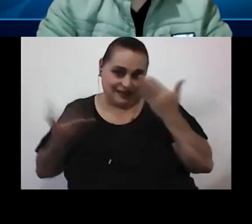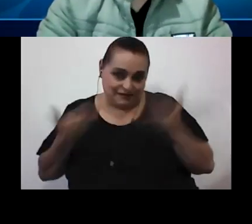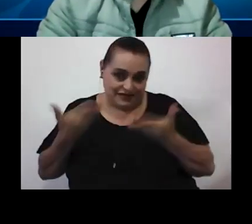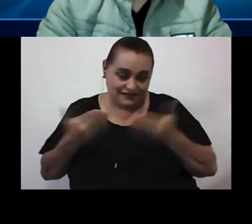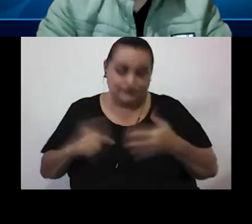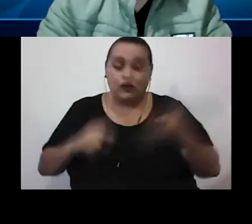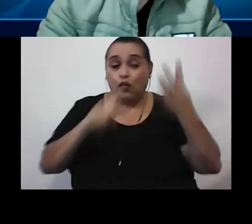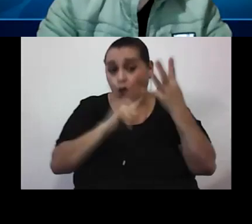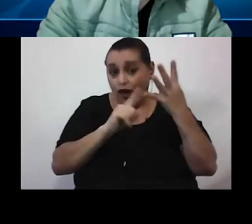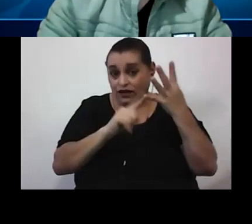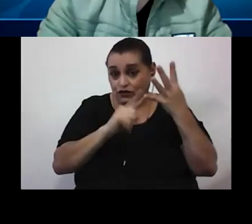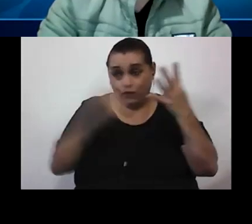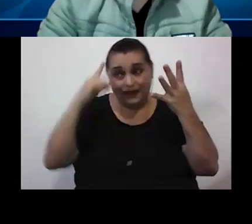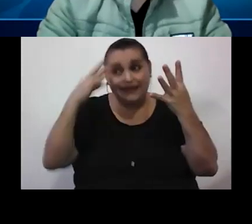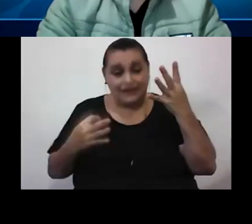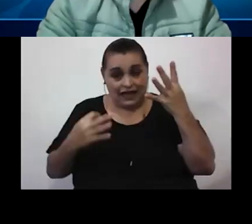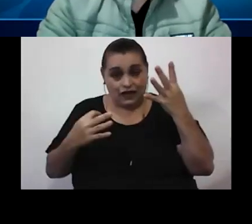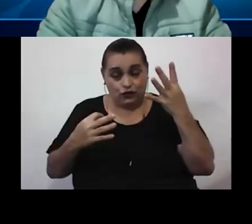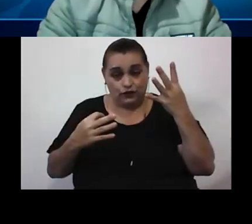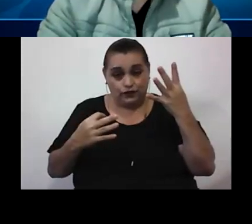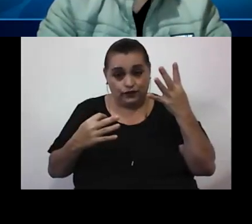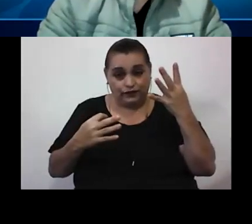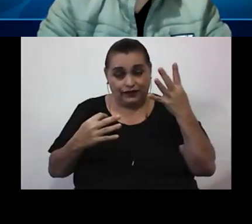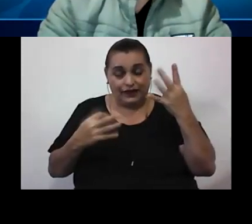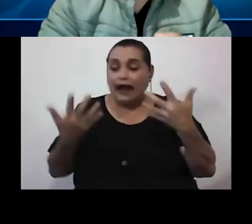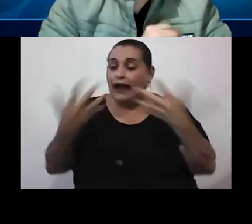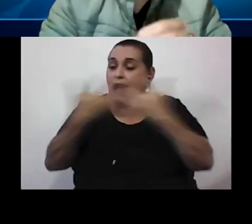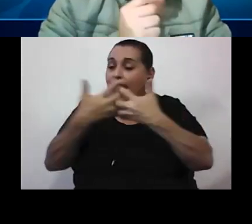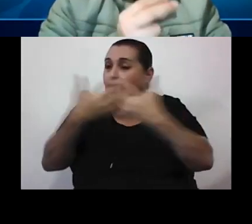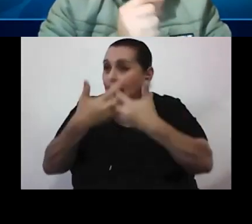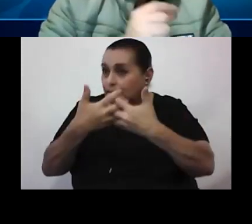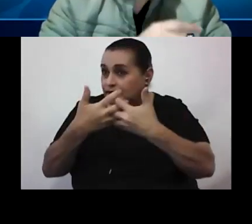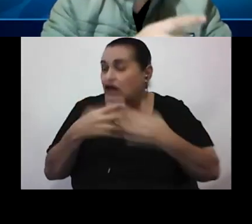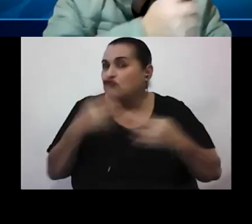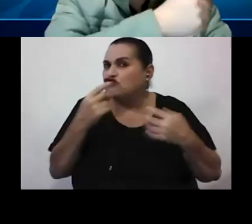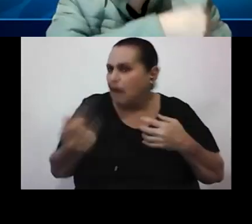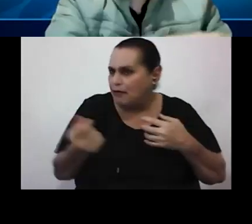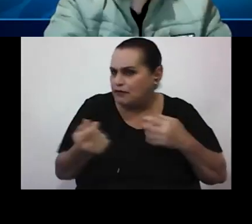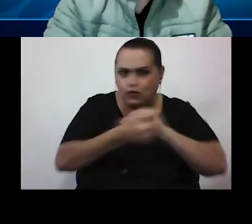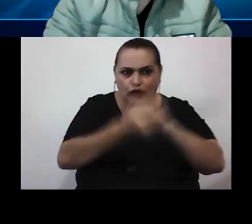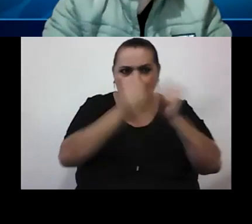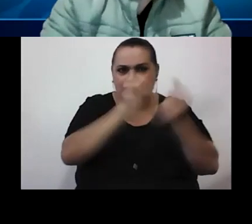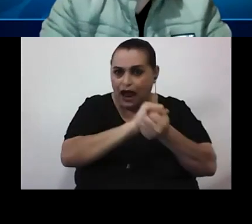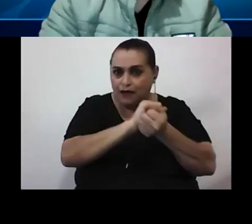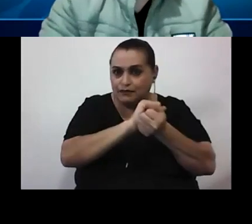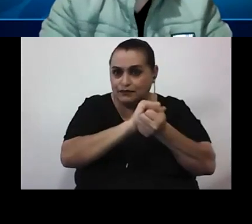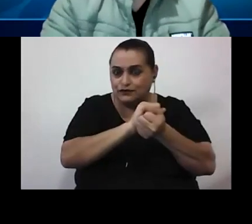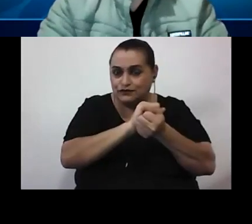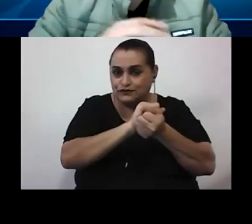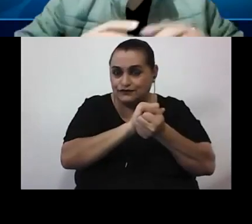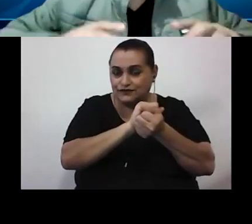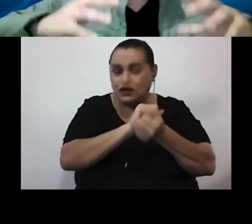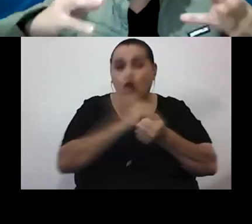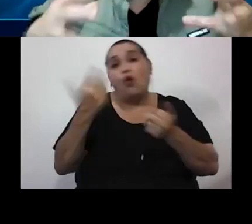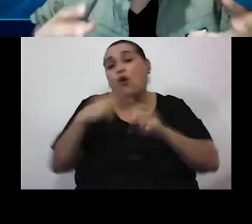4, el otro criterio en el temperamento, la adaptabilidad es alto si se adapta rápidamente a los cambios, esos cambios que acabamos de citar, o